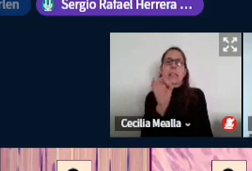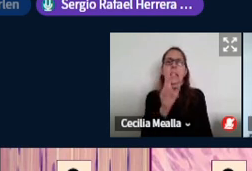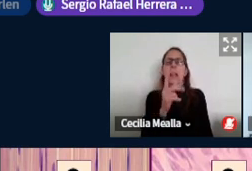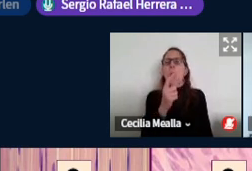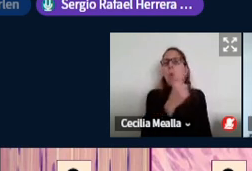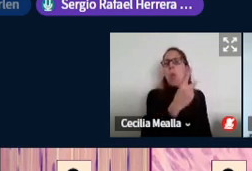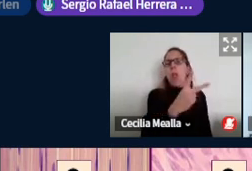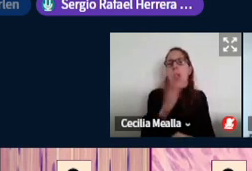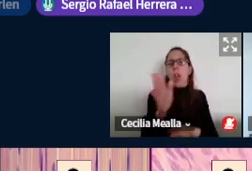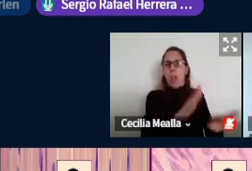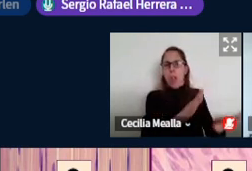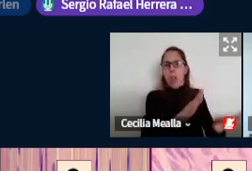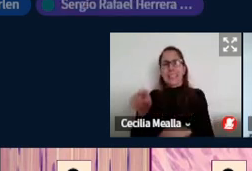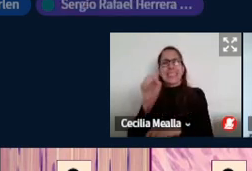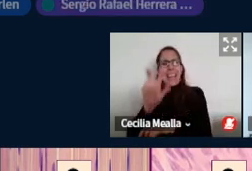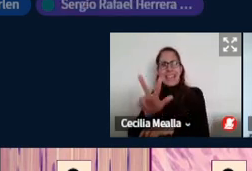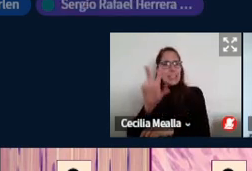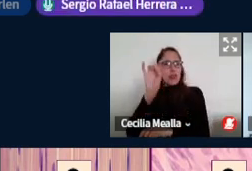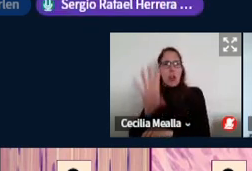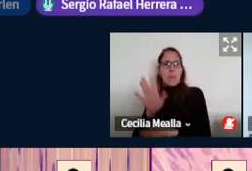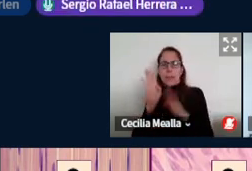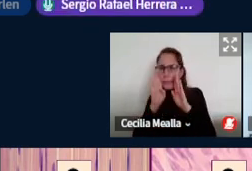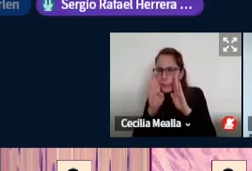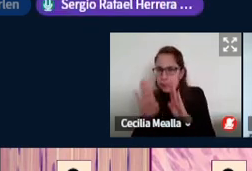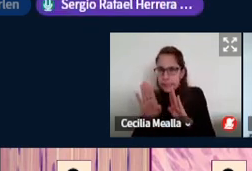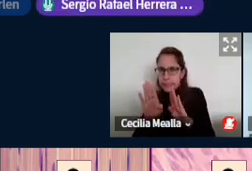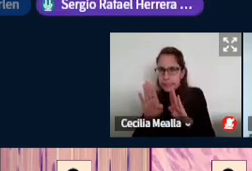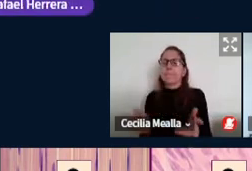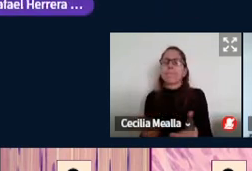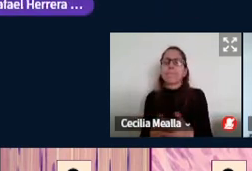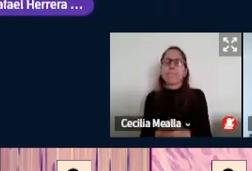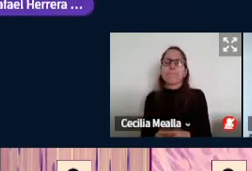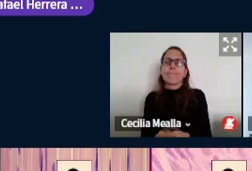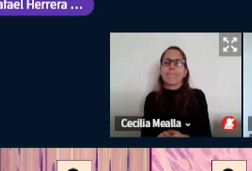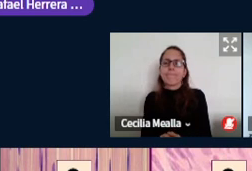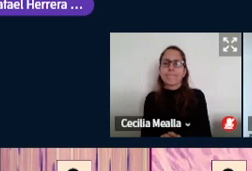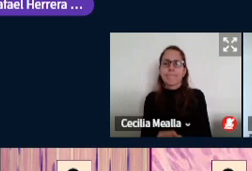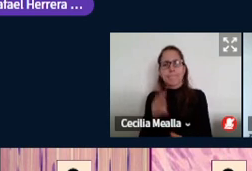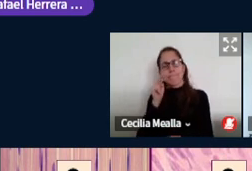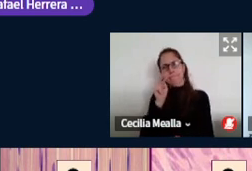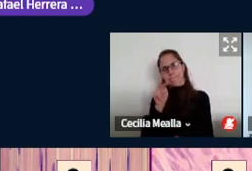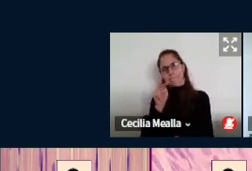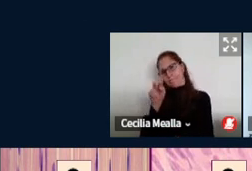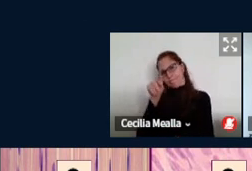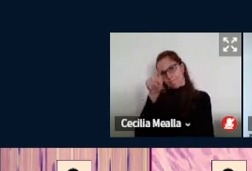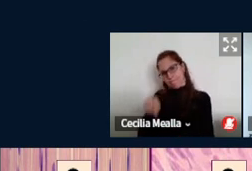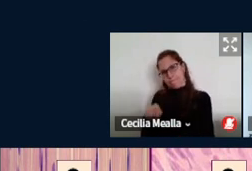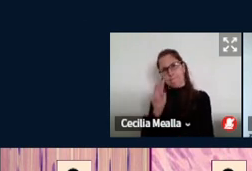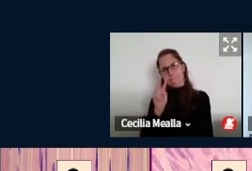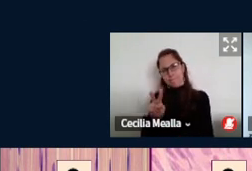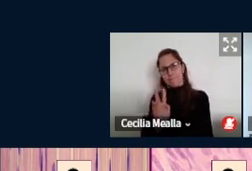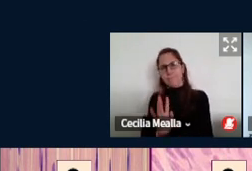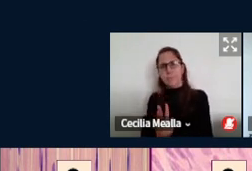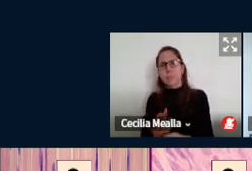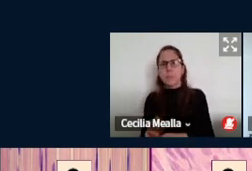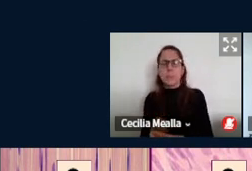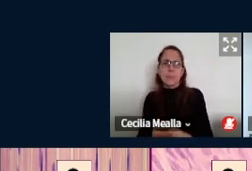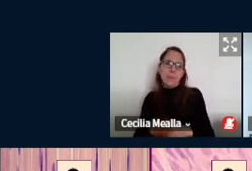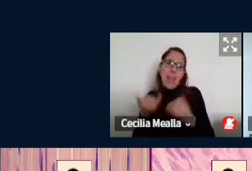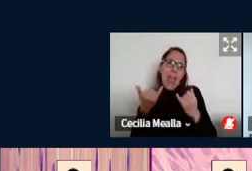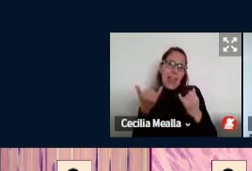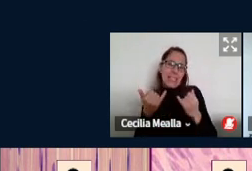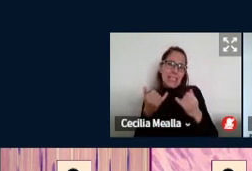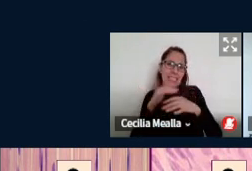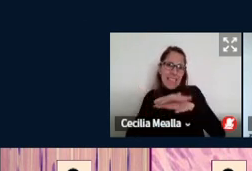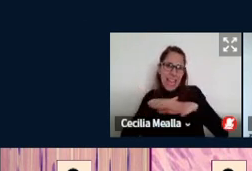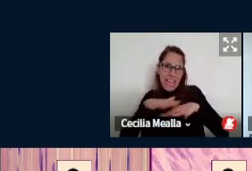¿Sí? No hablemos por descarte. Si vemos una imagen así, con un